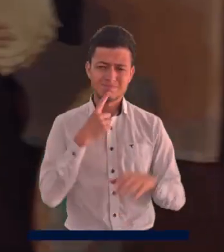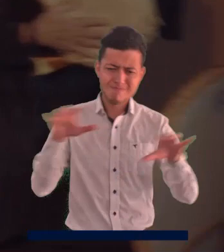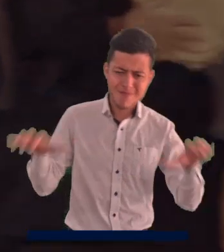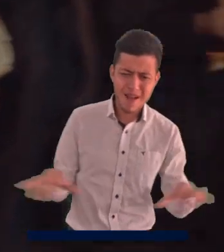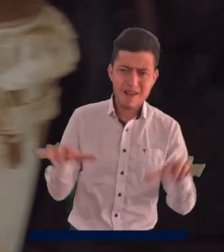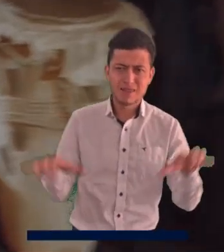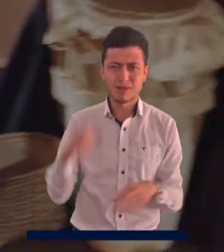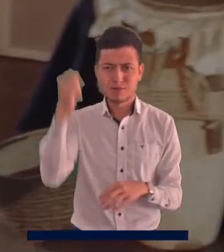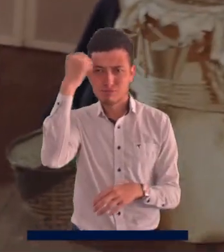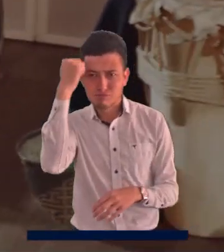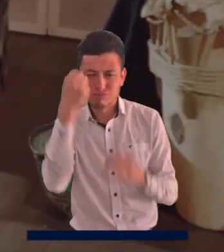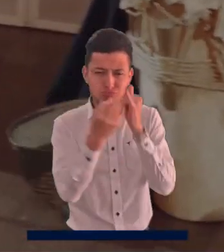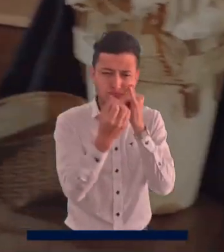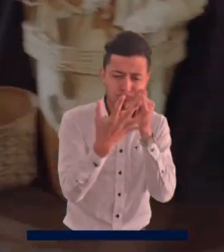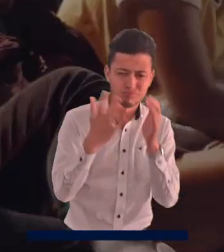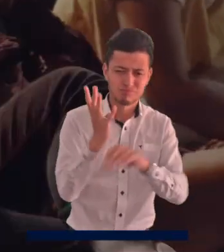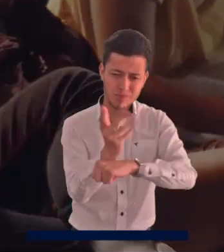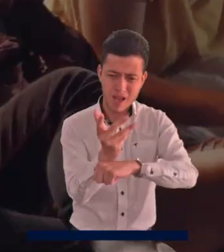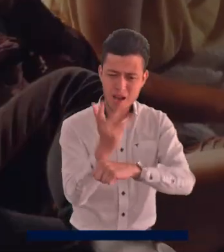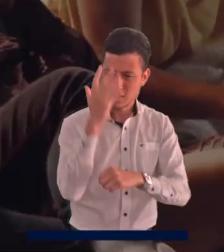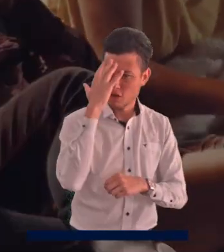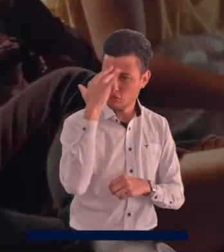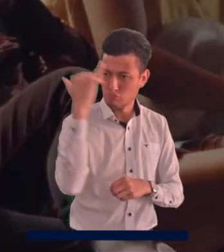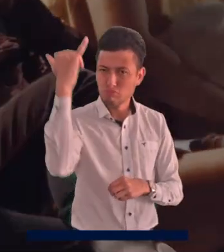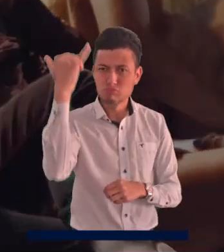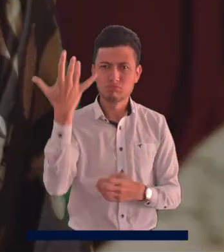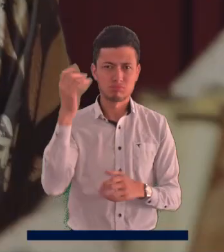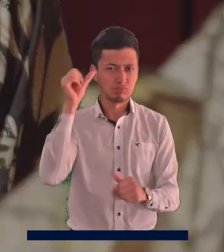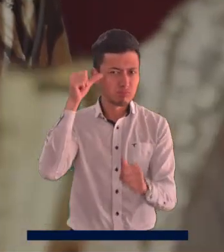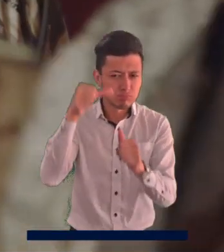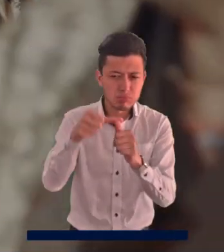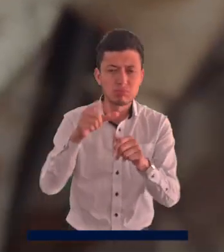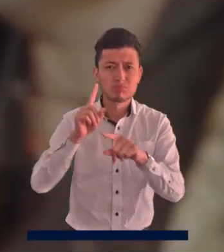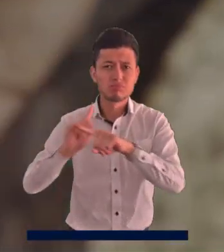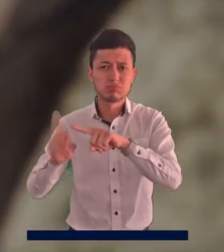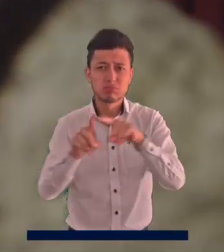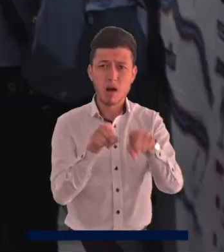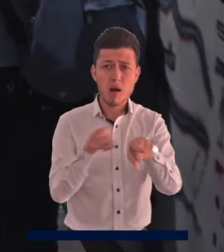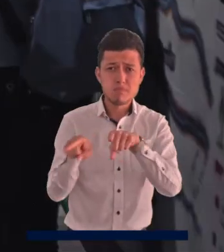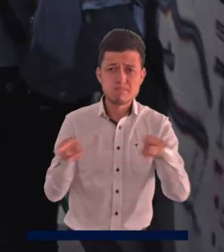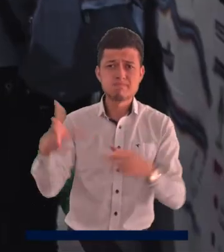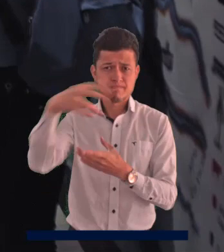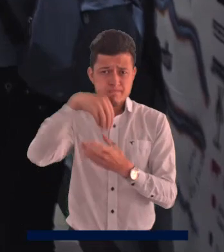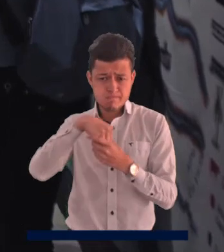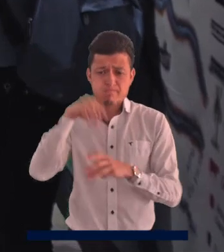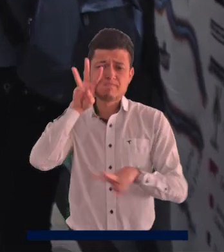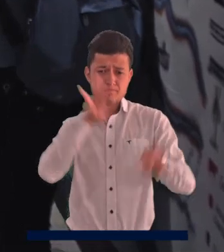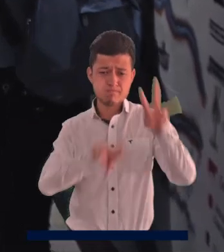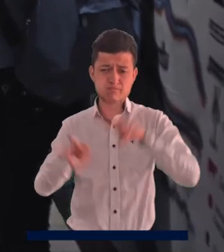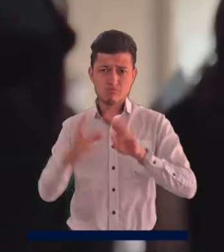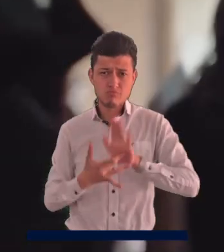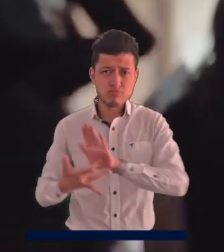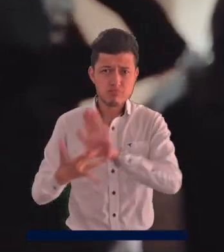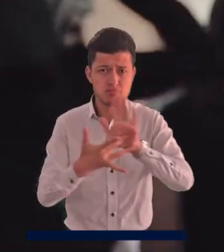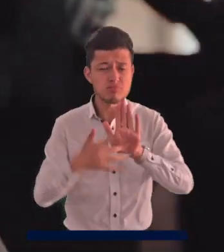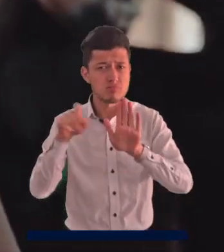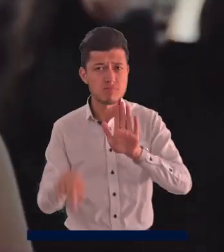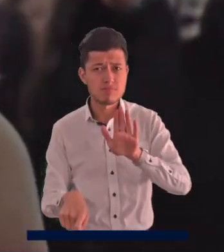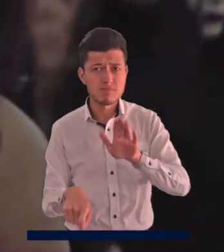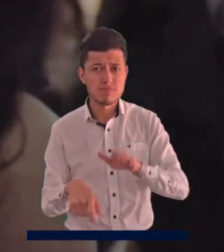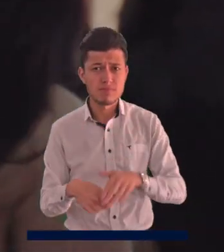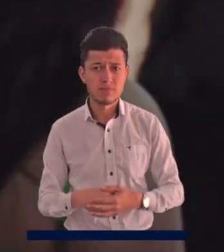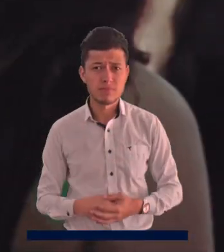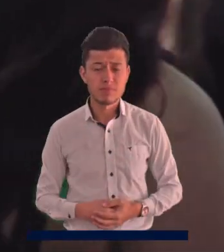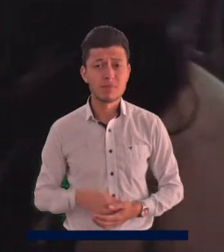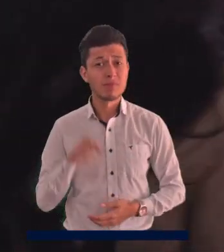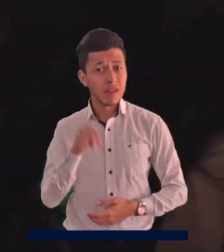Las actividades pedagógicas, artísticas, académicas, conmemorativas ocurren dentro del museo y fuera